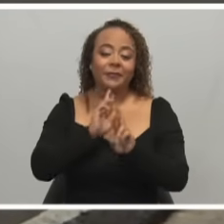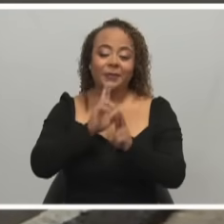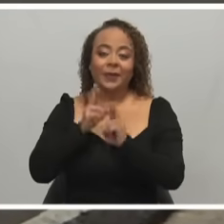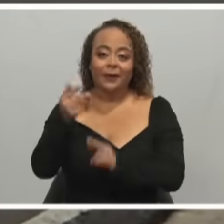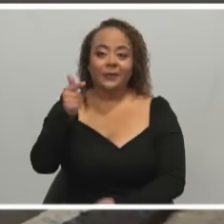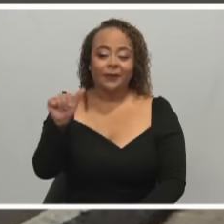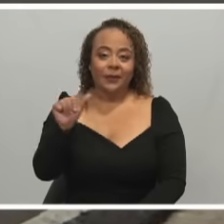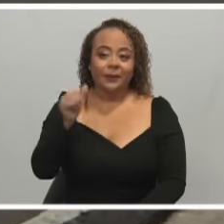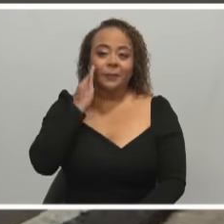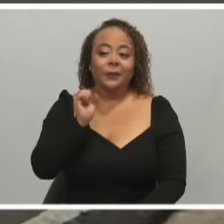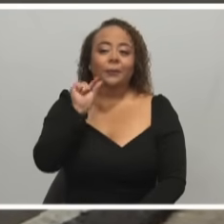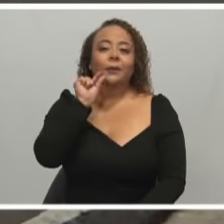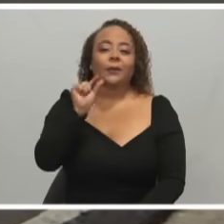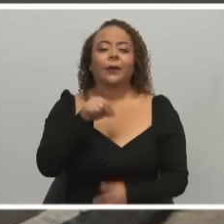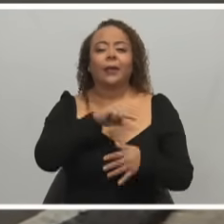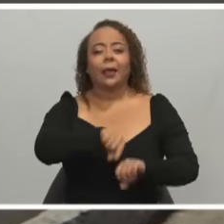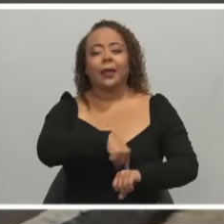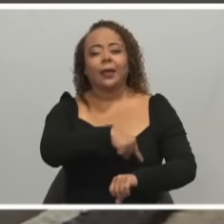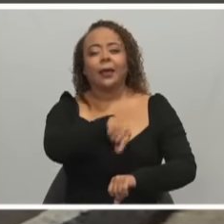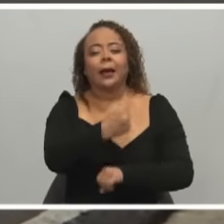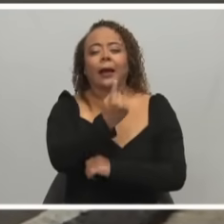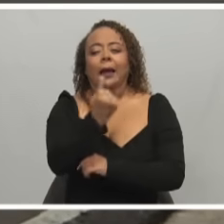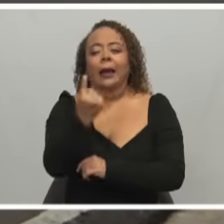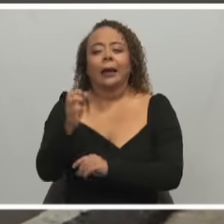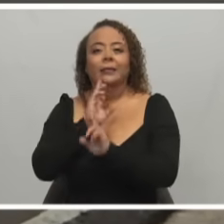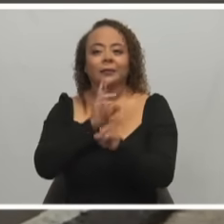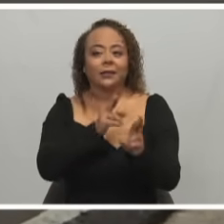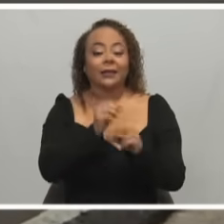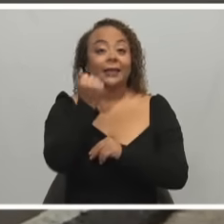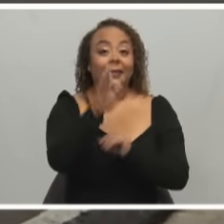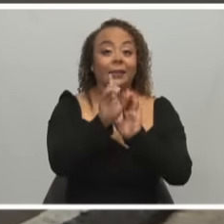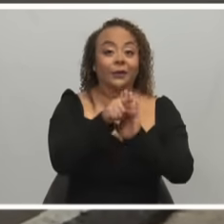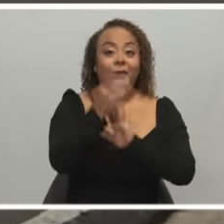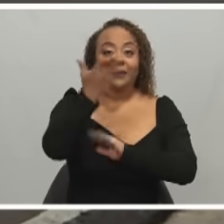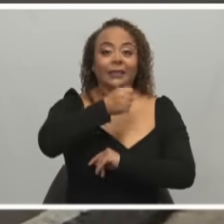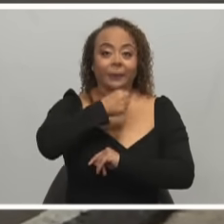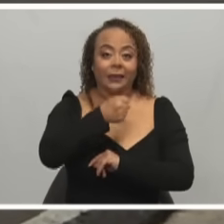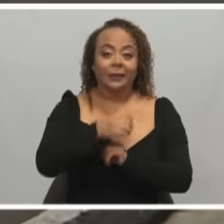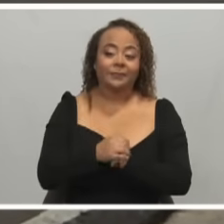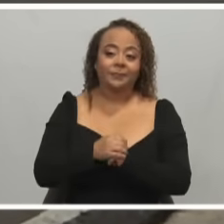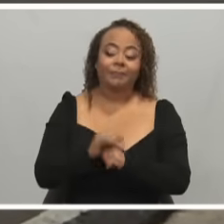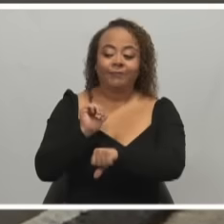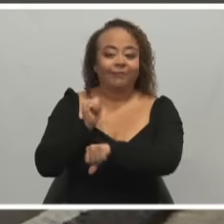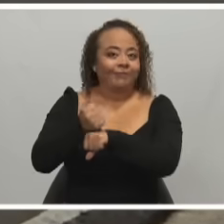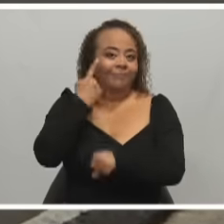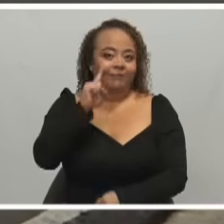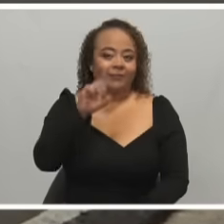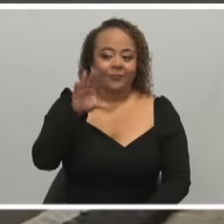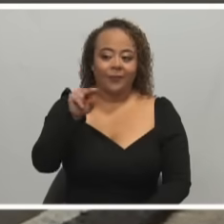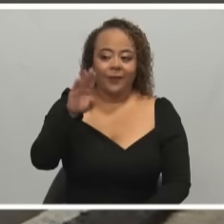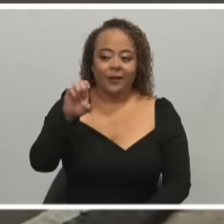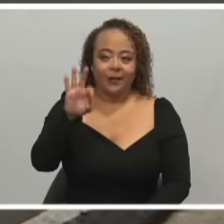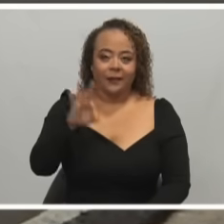porque era un poco extenso en cada una de sus respuestas eran 15 minutos de conferencia de prensa establecidos por por